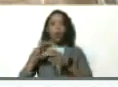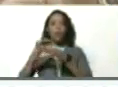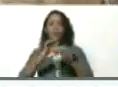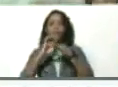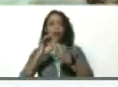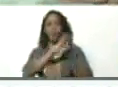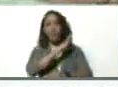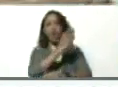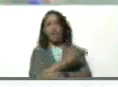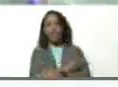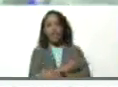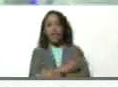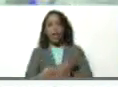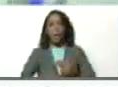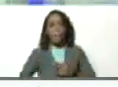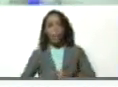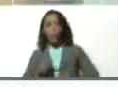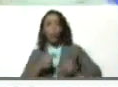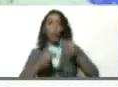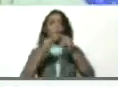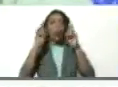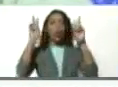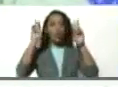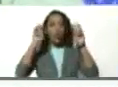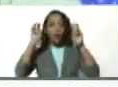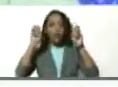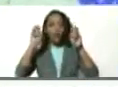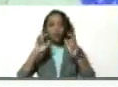fuerza y a construir lo nuevo a construir lo nuevo